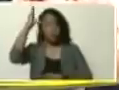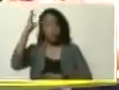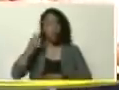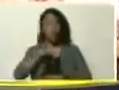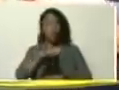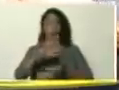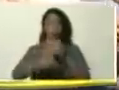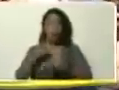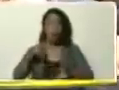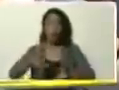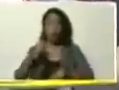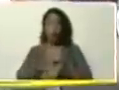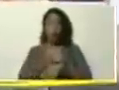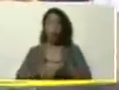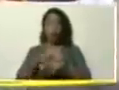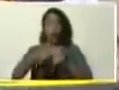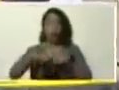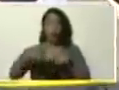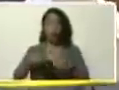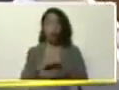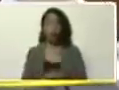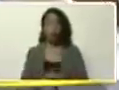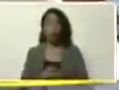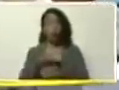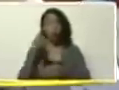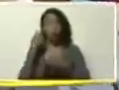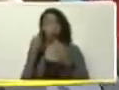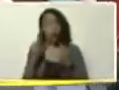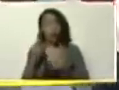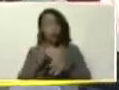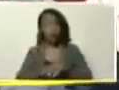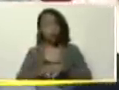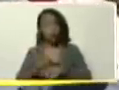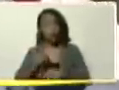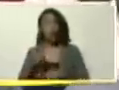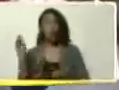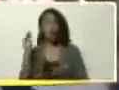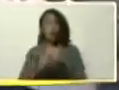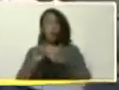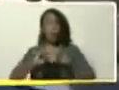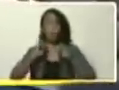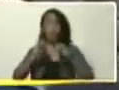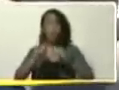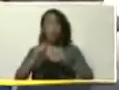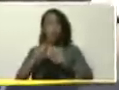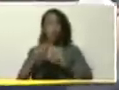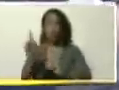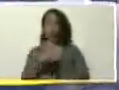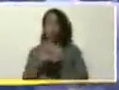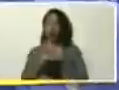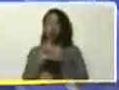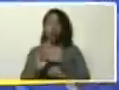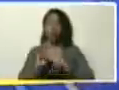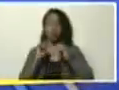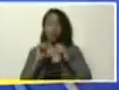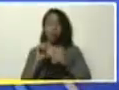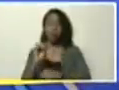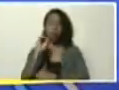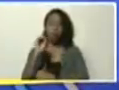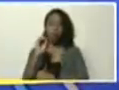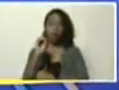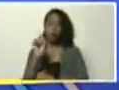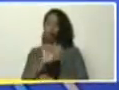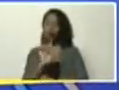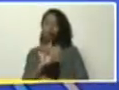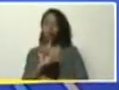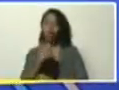adquirido en estos tiempos de revolución. Por lo tanto, vamos a volver a empezar, pero no empezamos de cero.